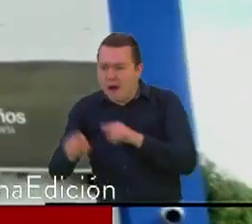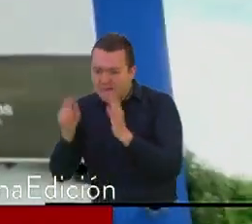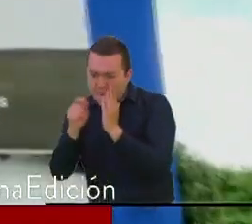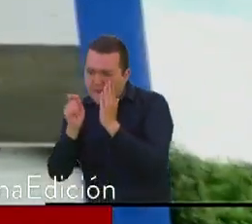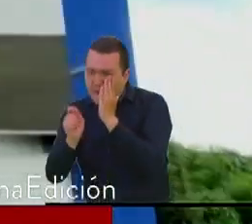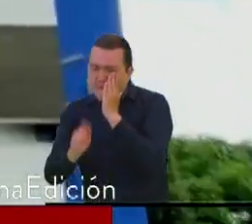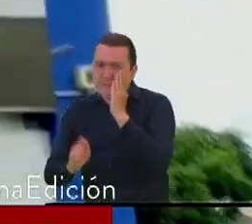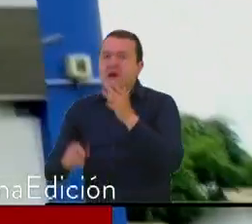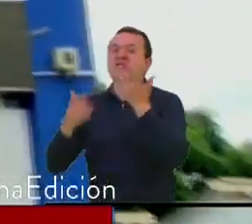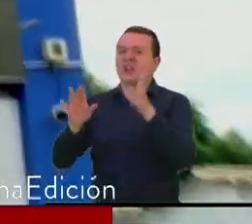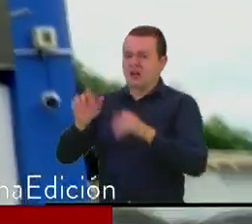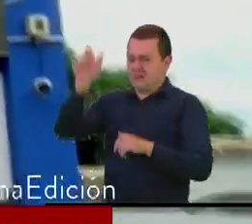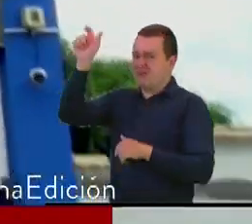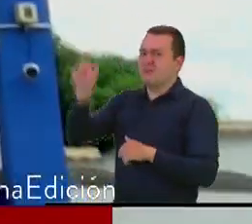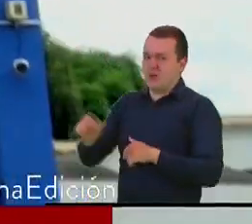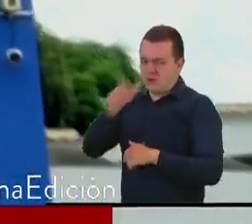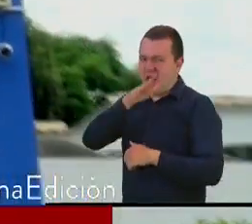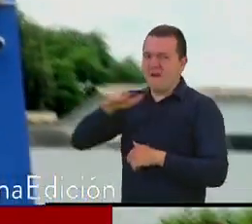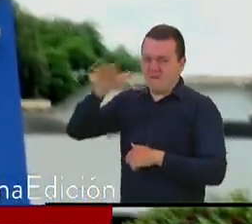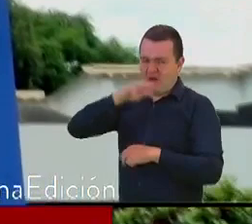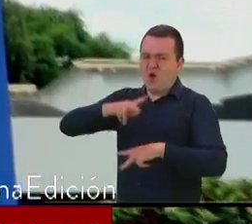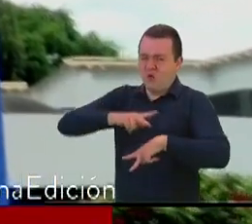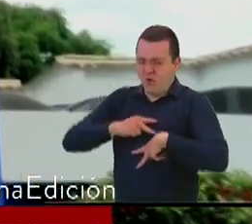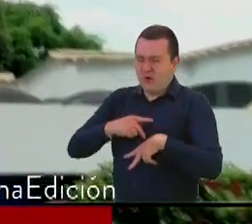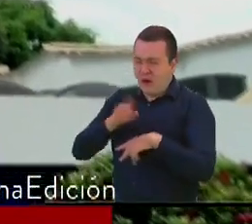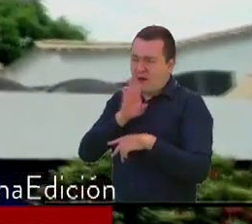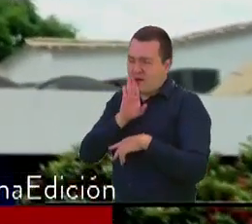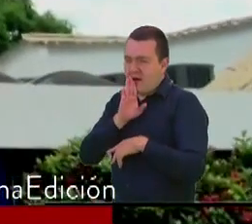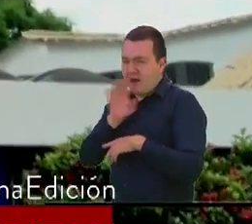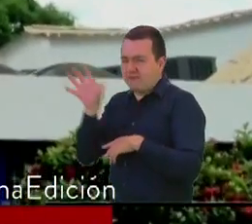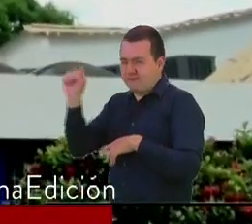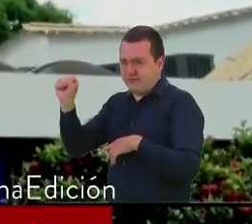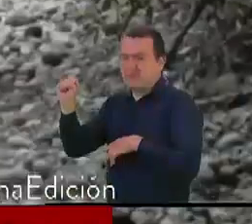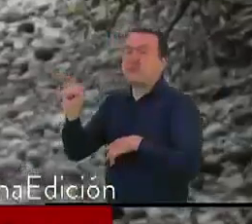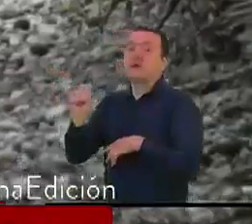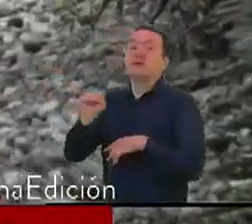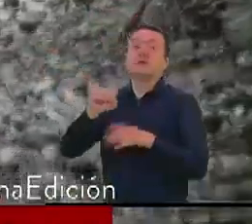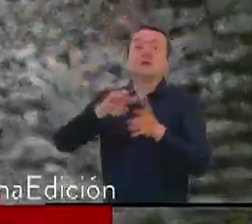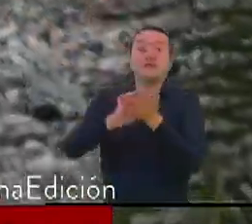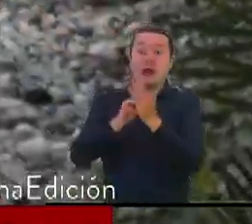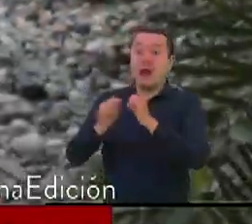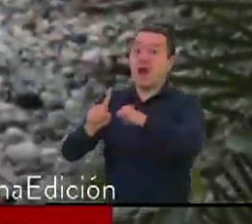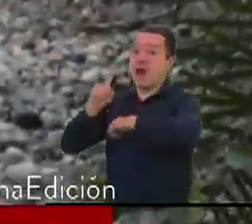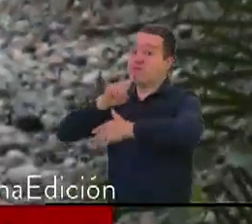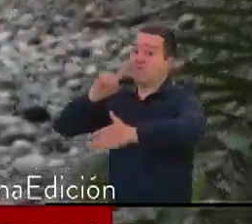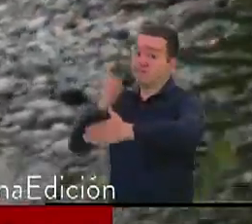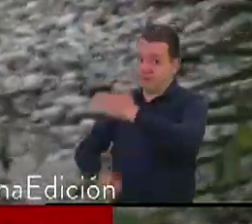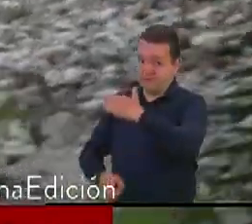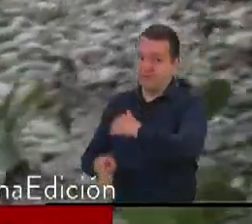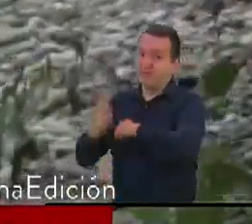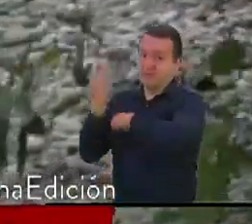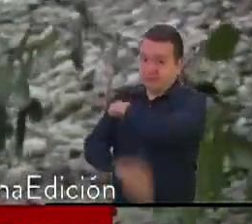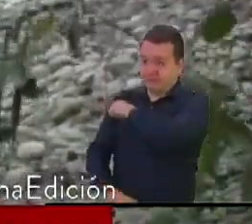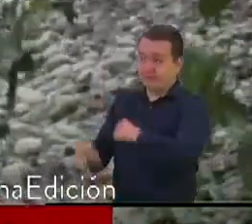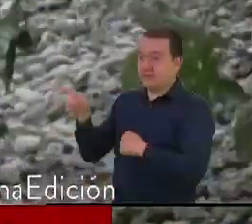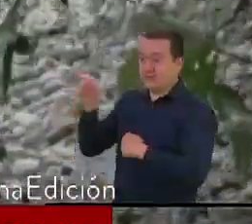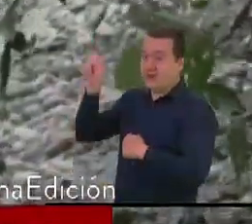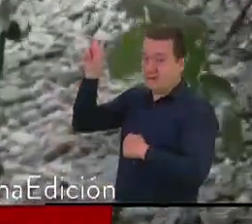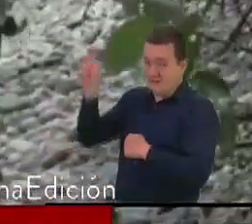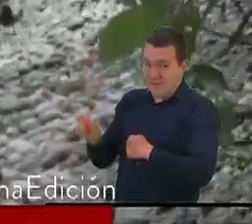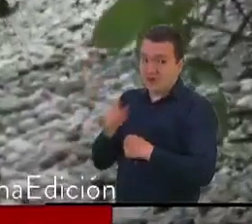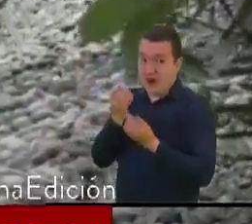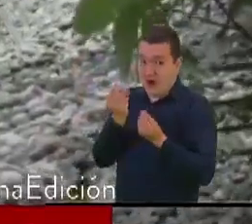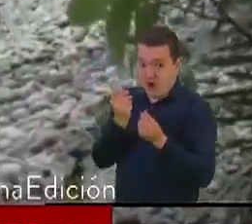fue identificado. Según Corporinoquia, la sanción no solo será económica, los culpables enfrentarán un proceso